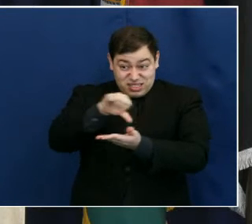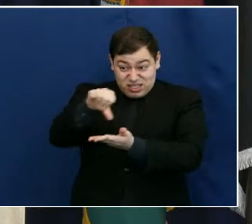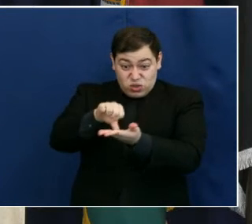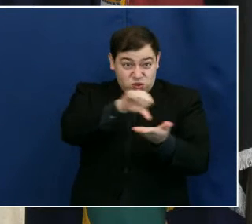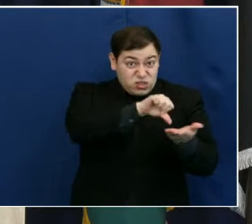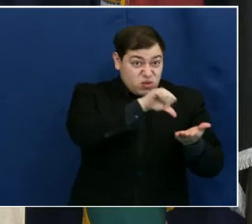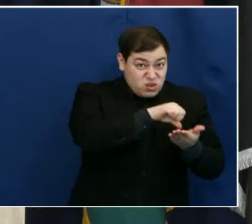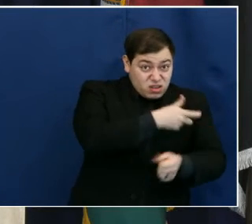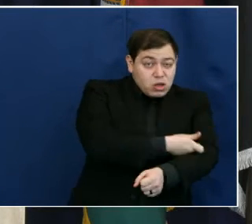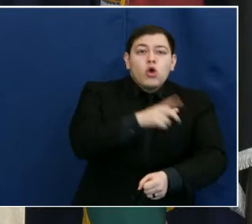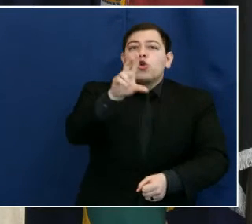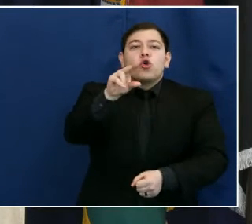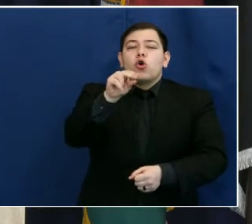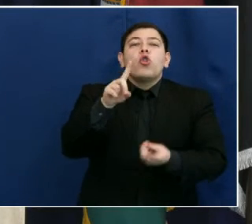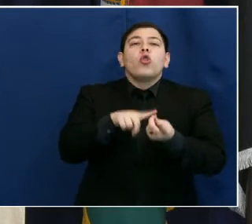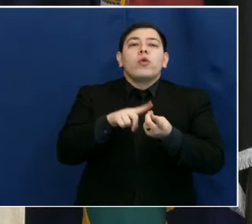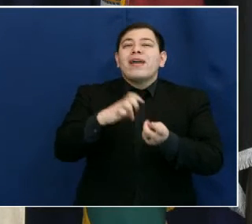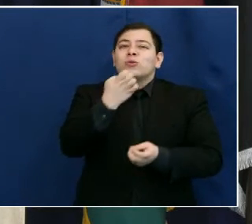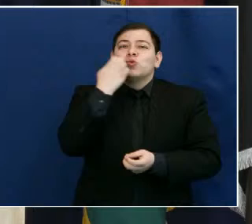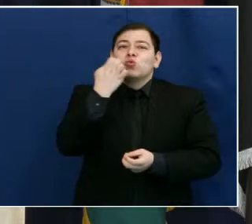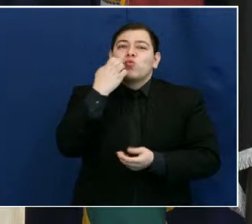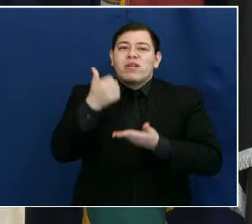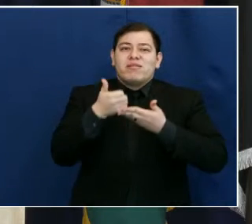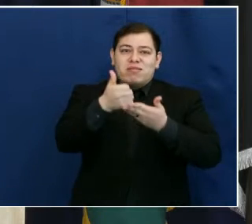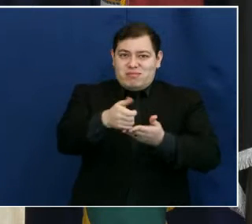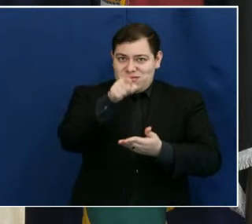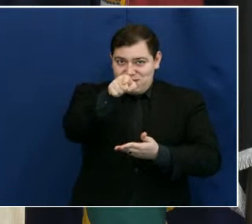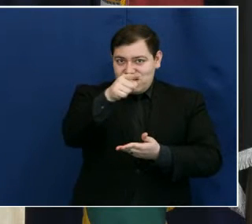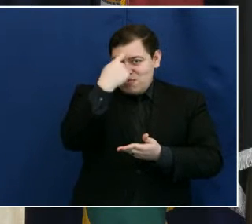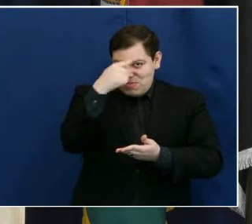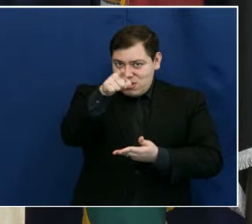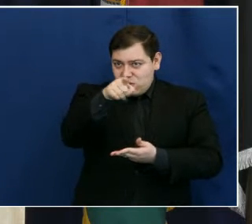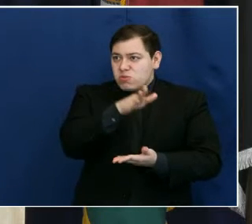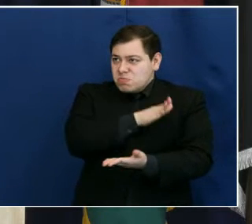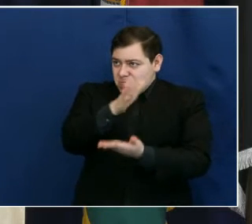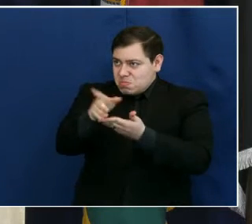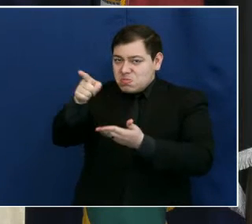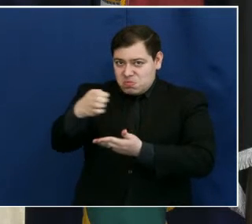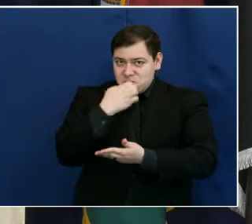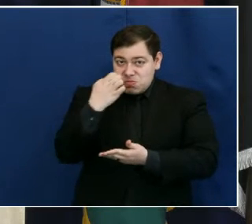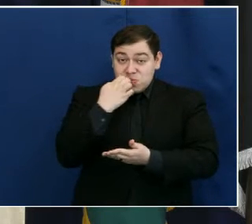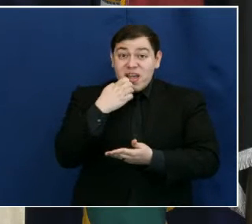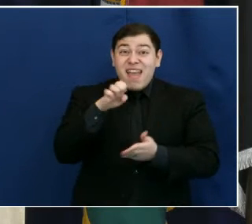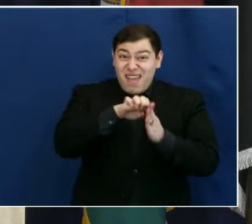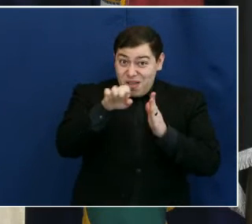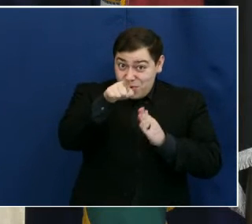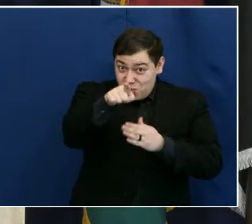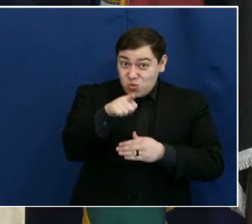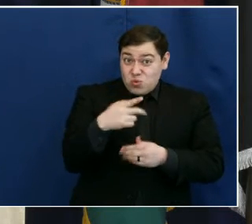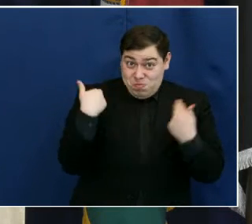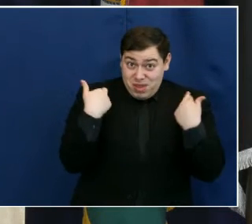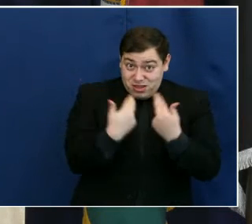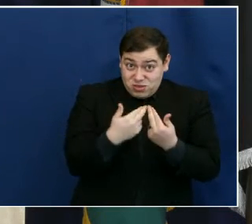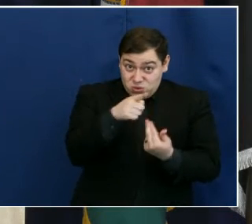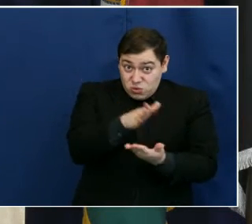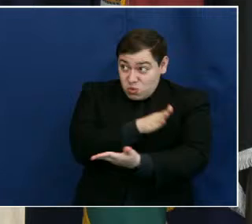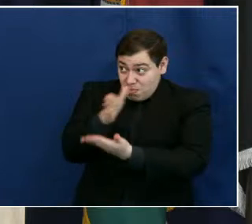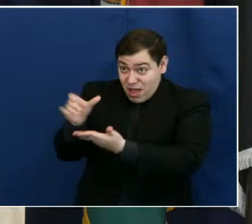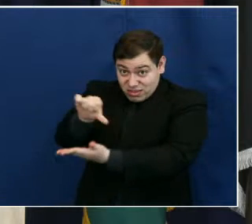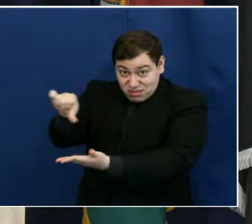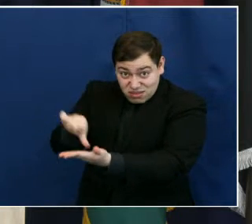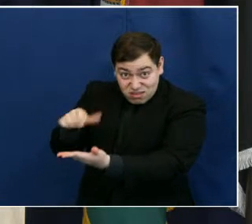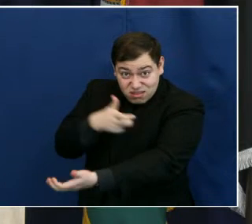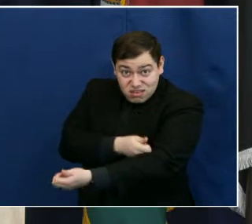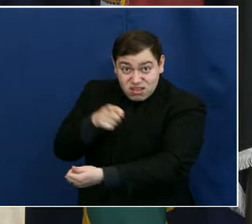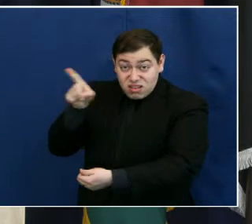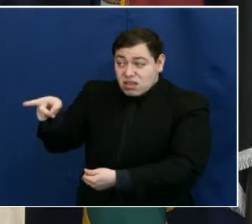escolar. Les avisamos que si un maestro intenta ir a uno de esos centros será rechazado, así que es muy importante porque tenemos